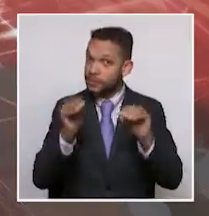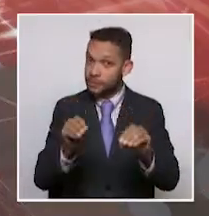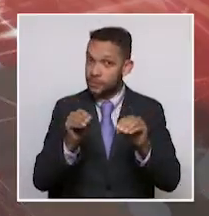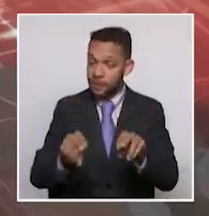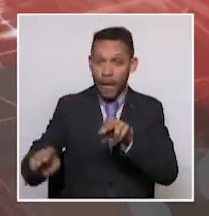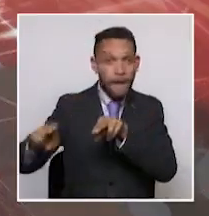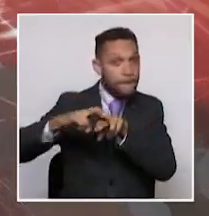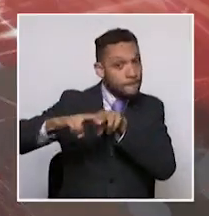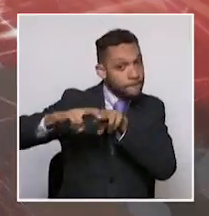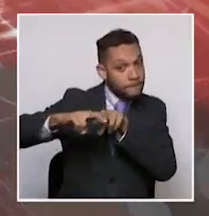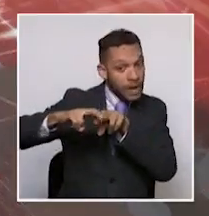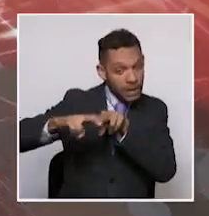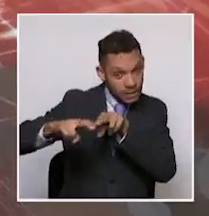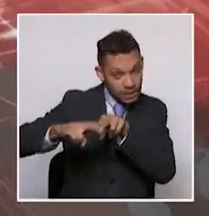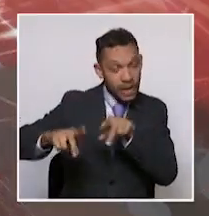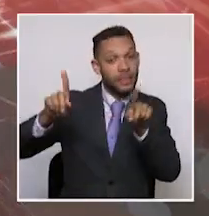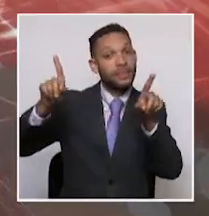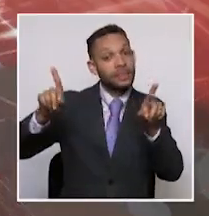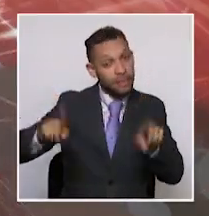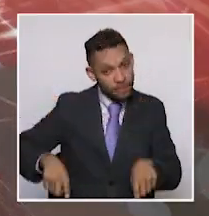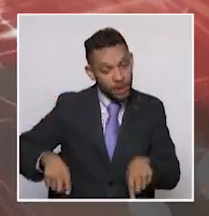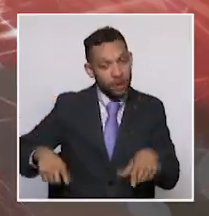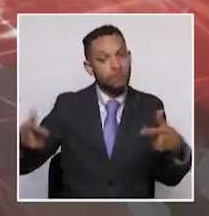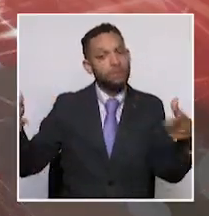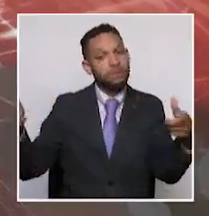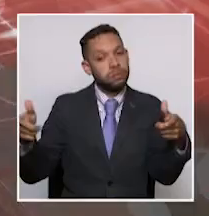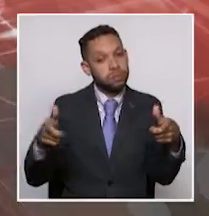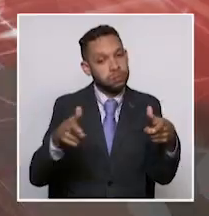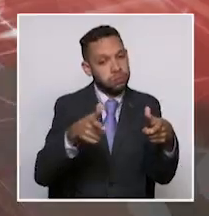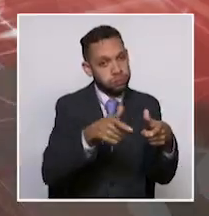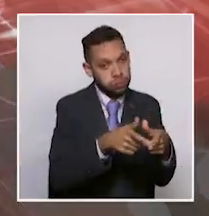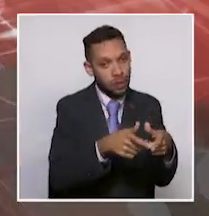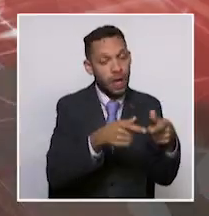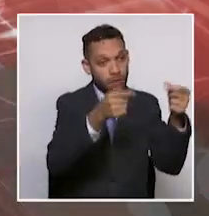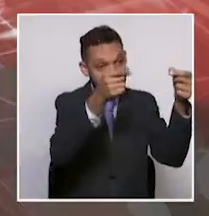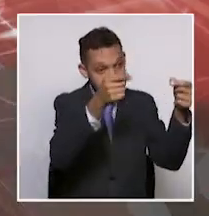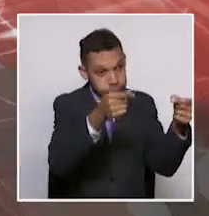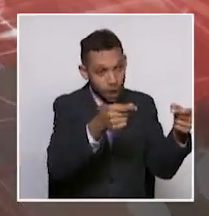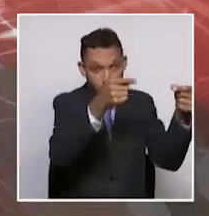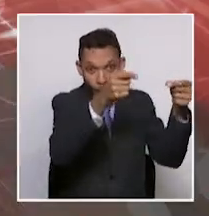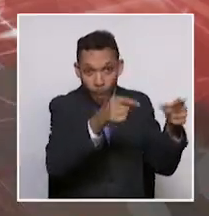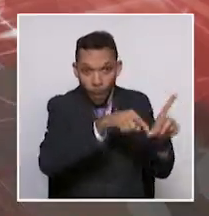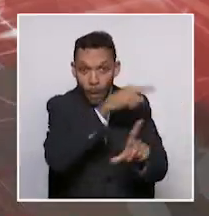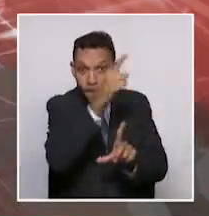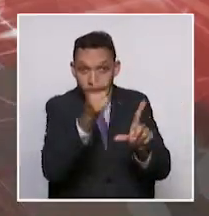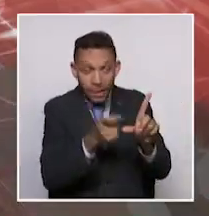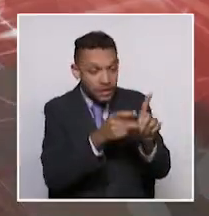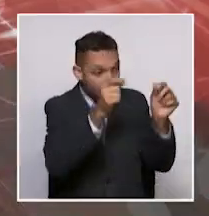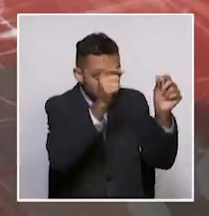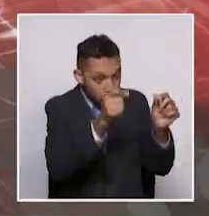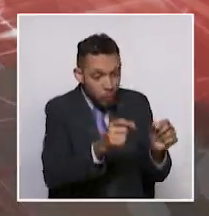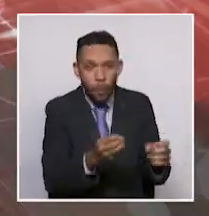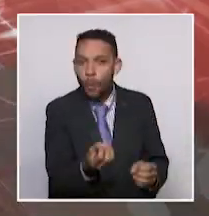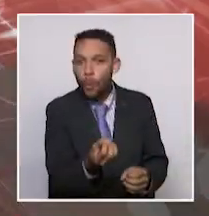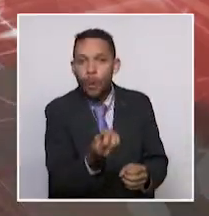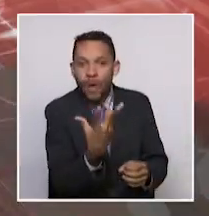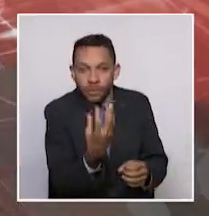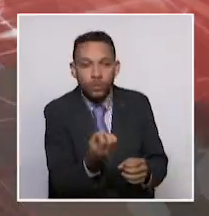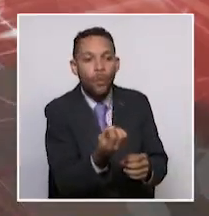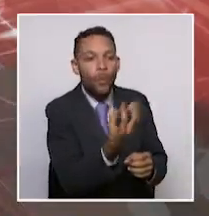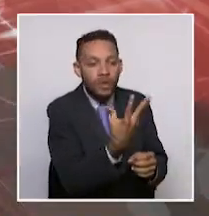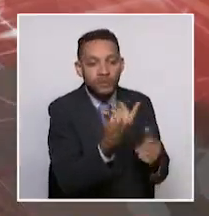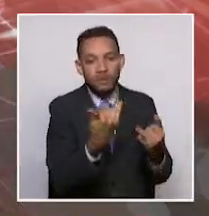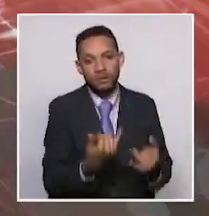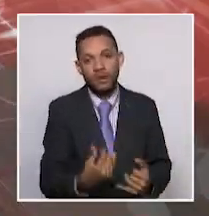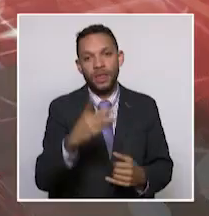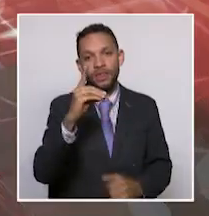Manizales no es ajeno a la problemática, sin embargo, no cuenta con un censo claro que entregue cifras exactas y por eso se está trabajando con